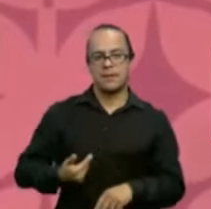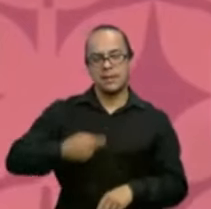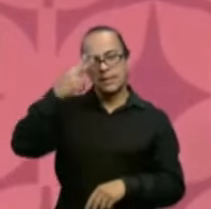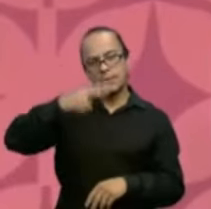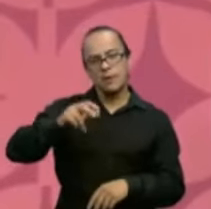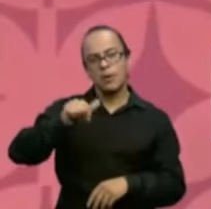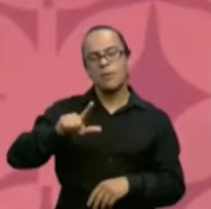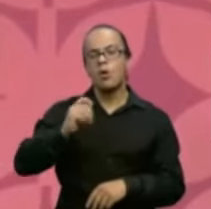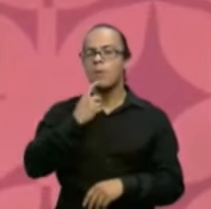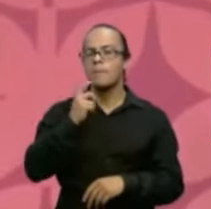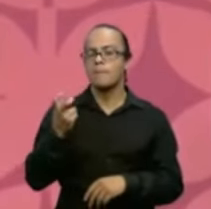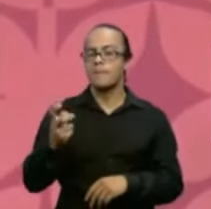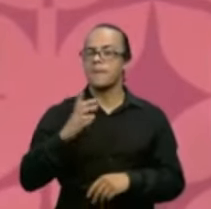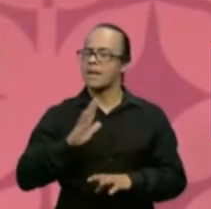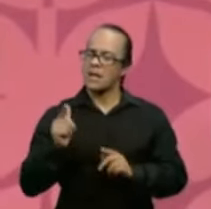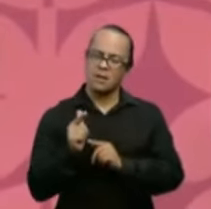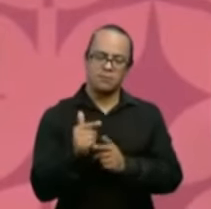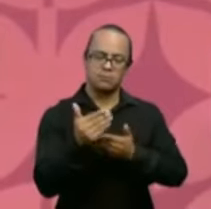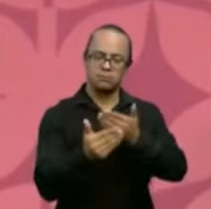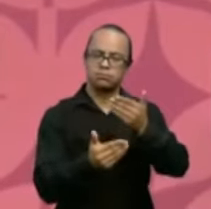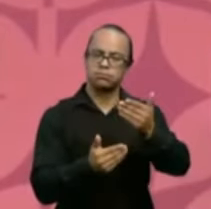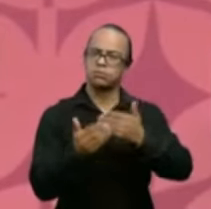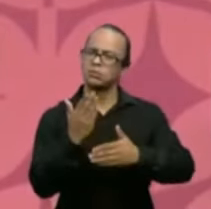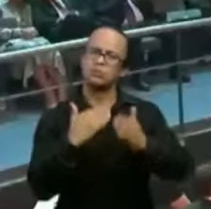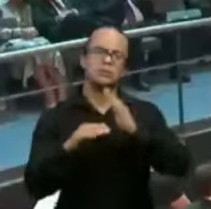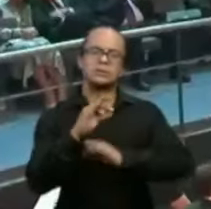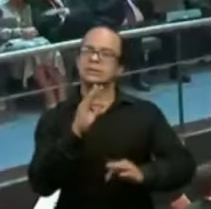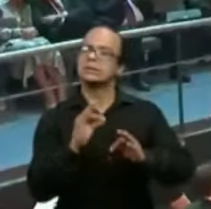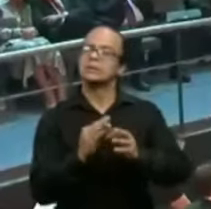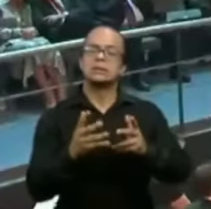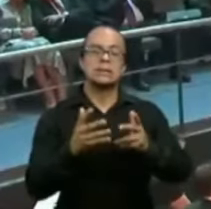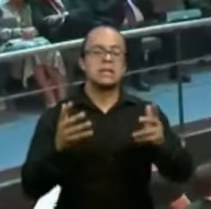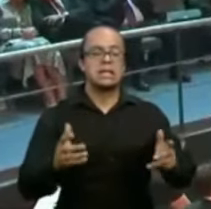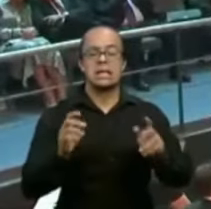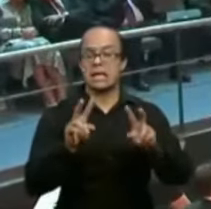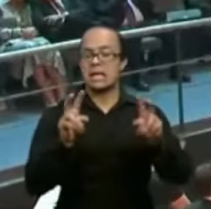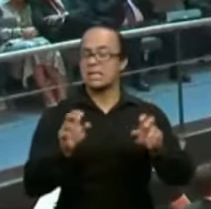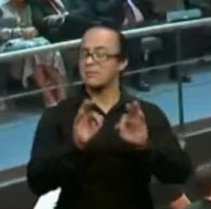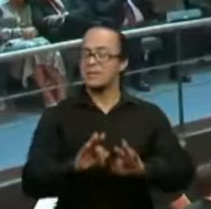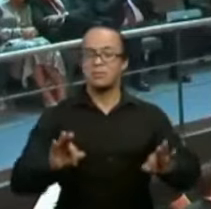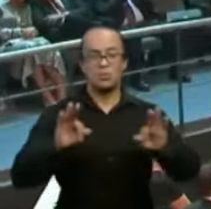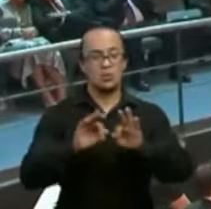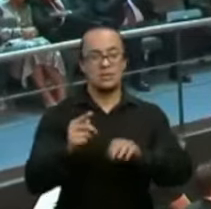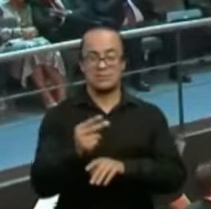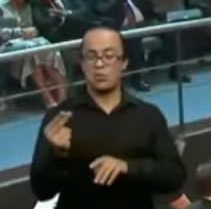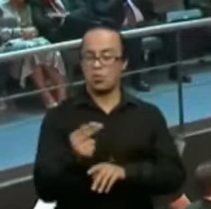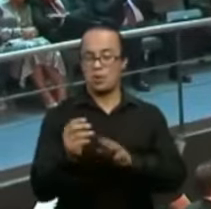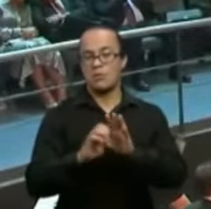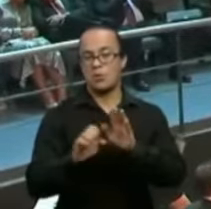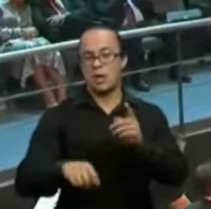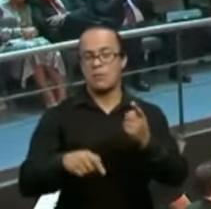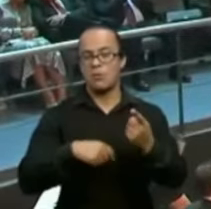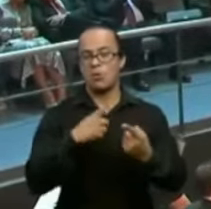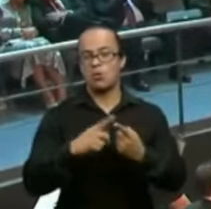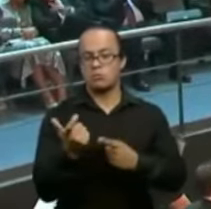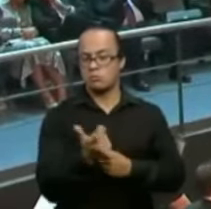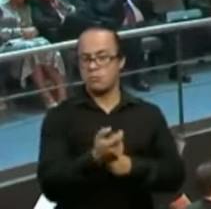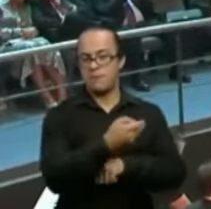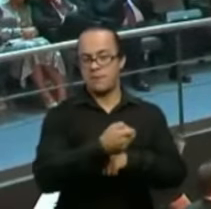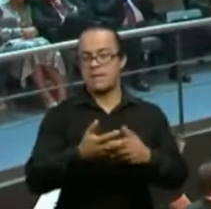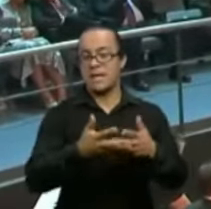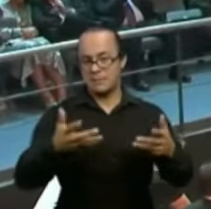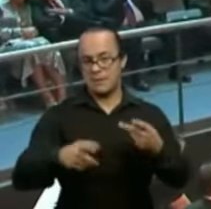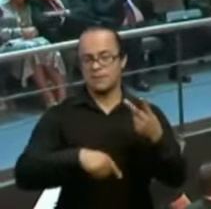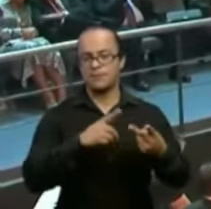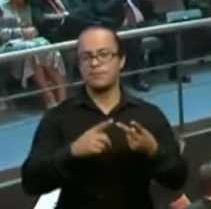Obrador, ha logrado avances históricos en rubros esenciales y urgentes, como el aumento del ingreso familiar,